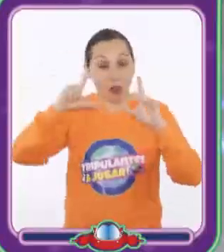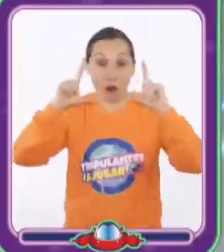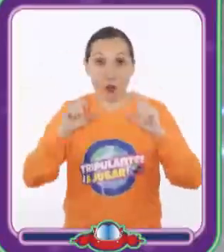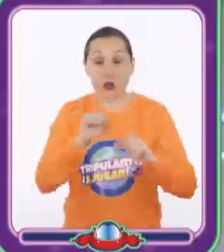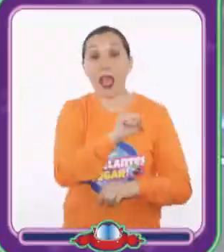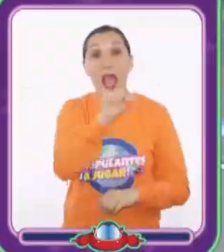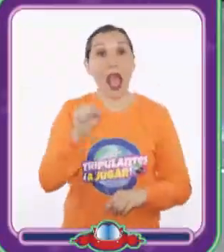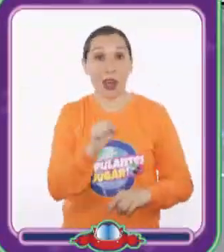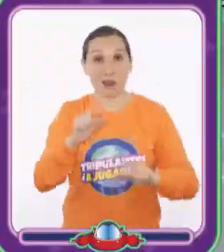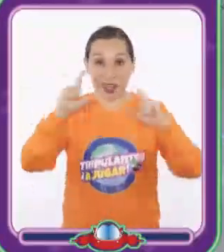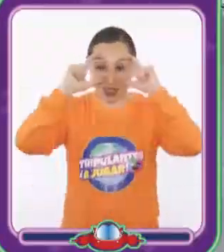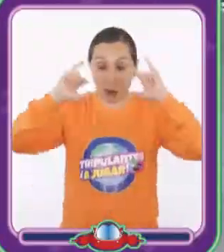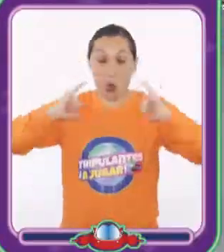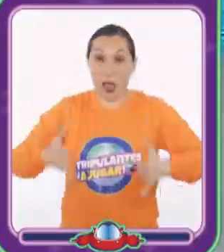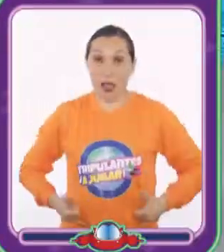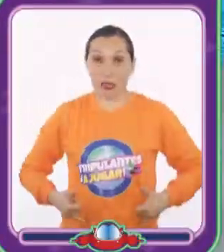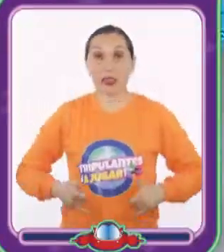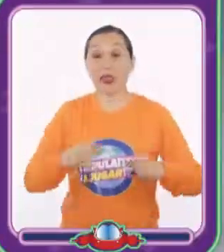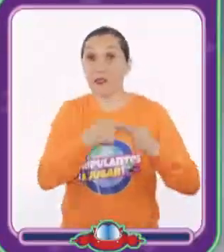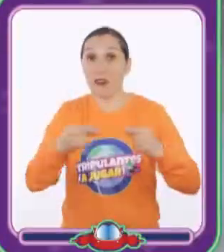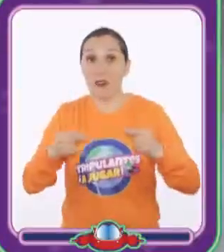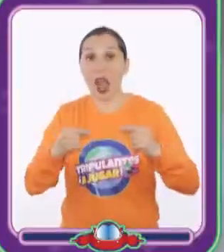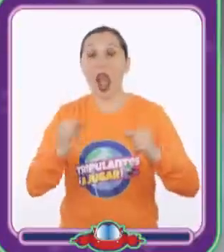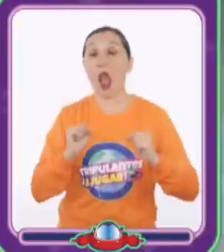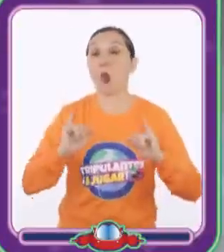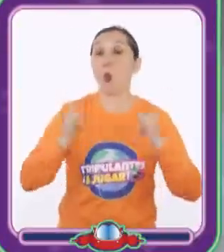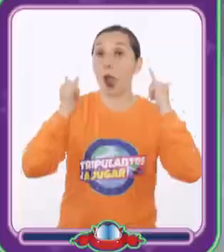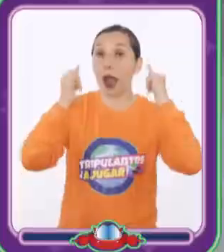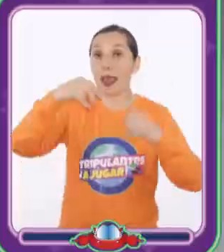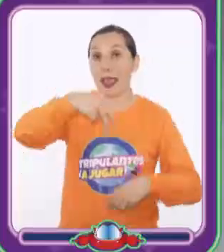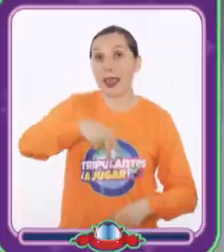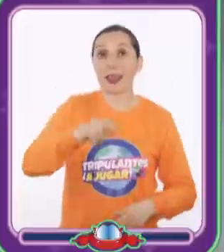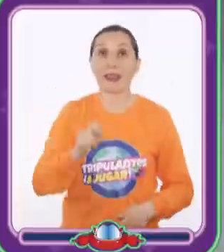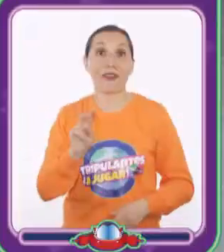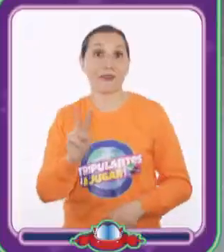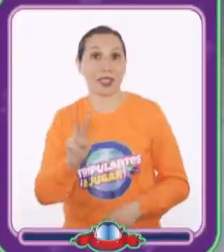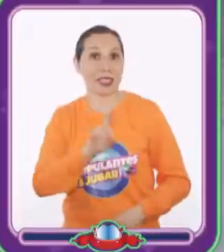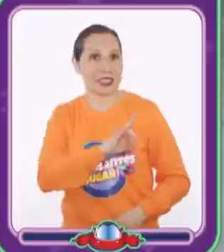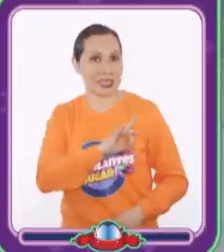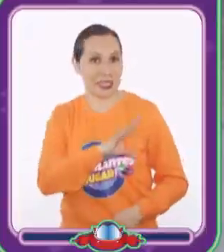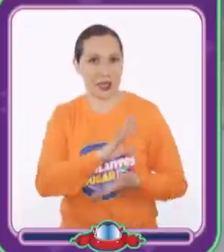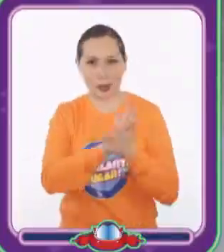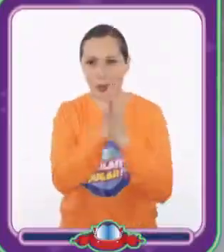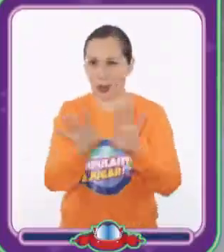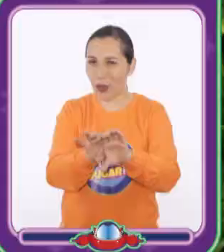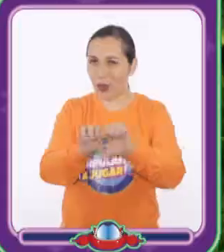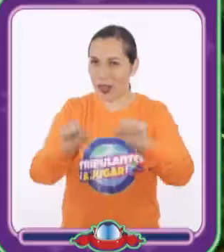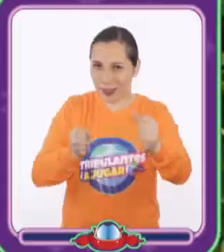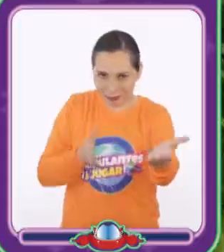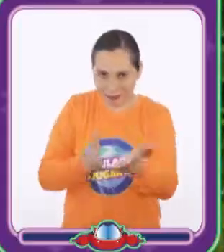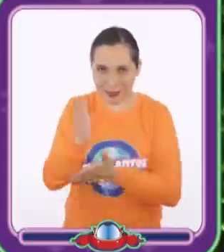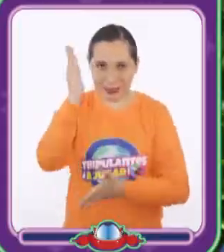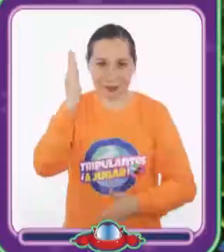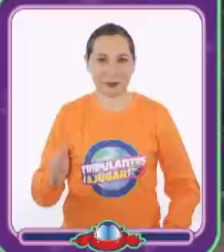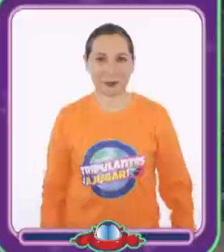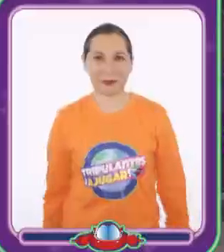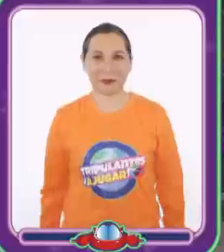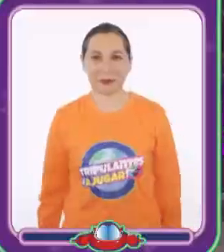a @tripulantes-jugar y también a @ntvchile. ¿Todo listo? ¿Todo dispuesto? ¡Comenzamos!